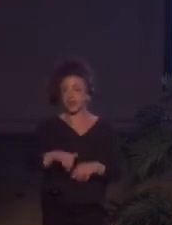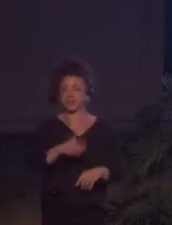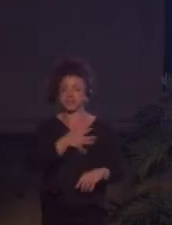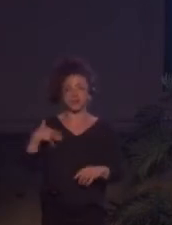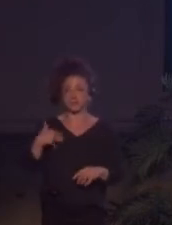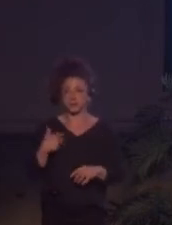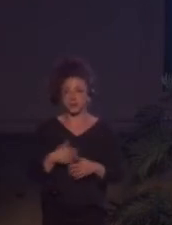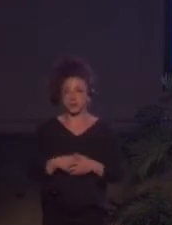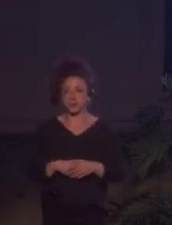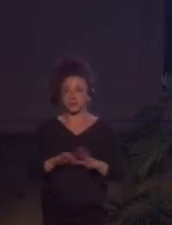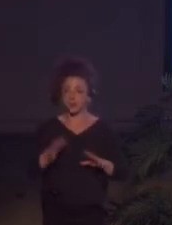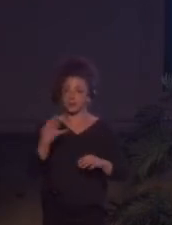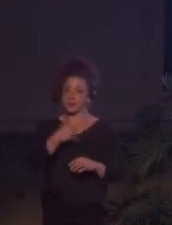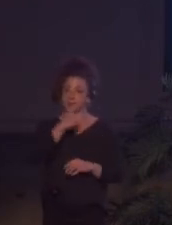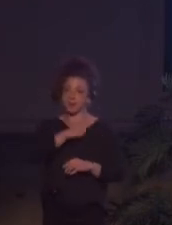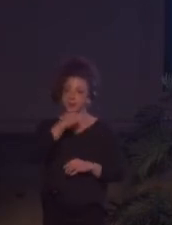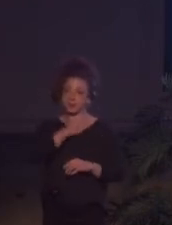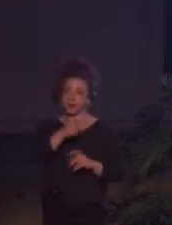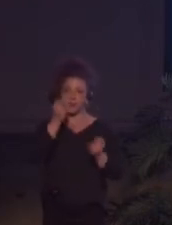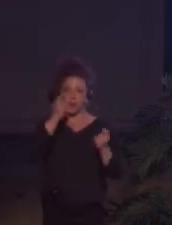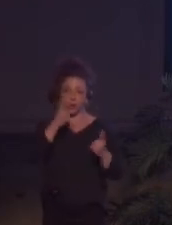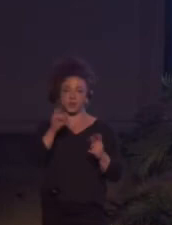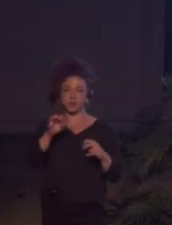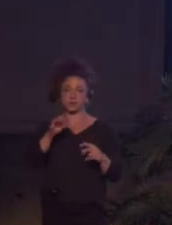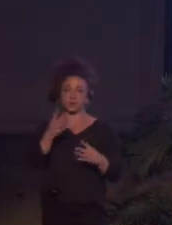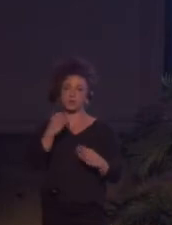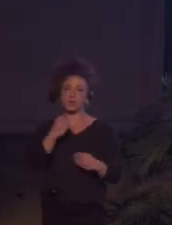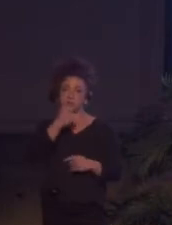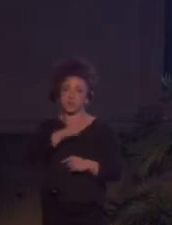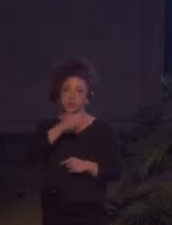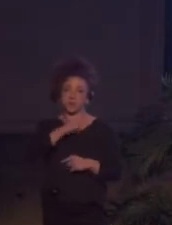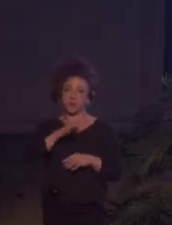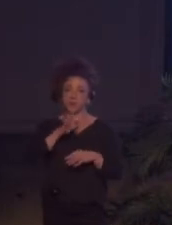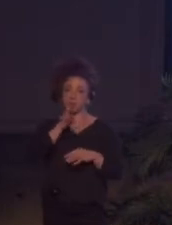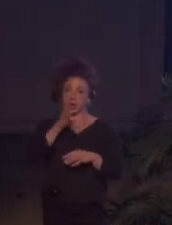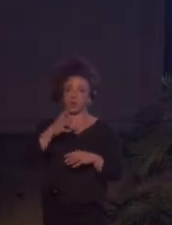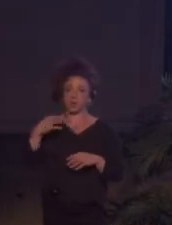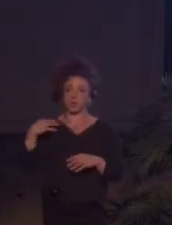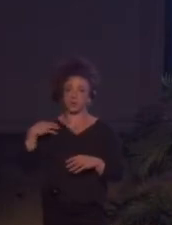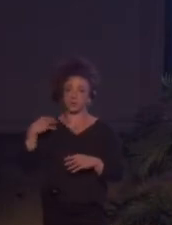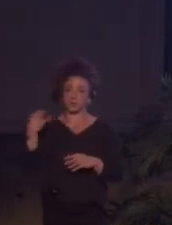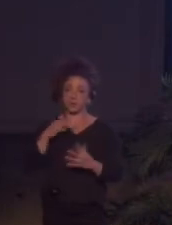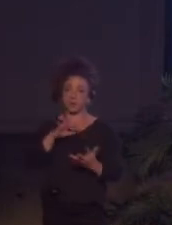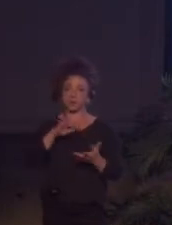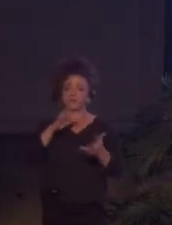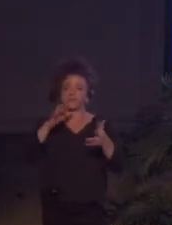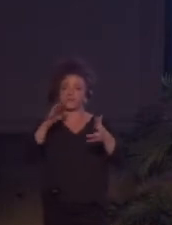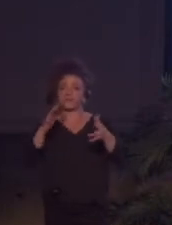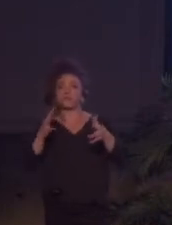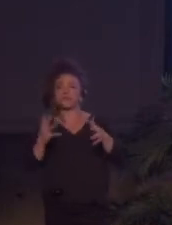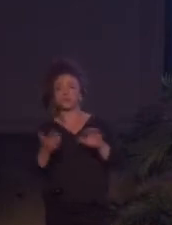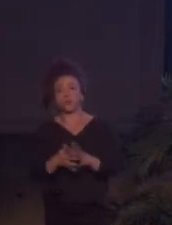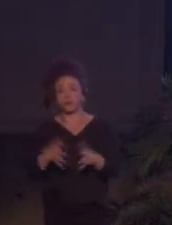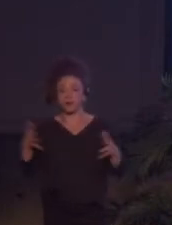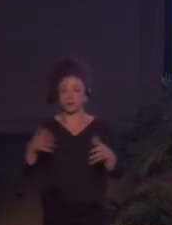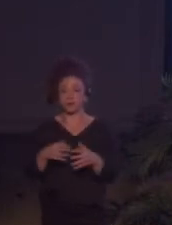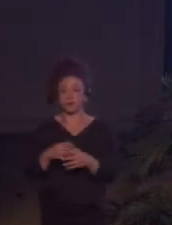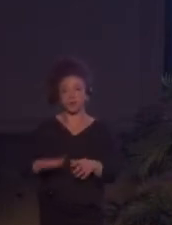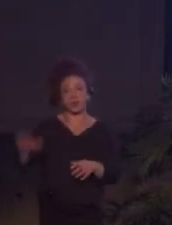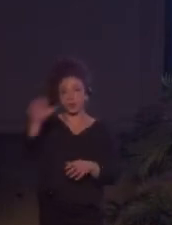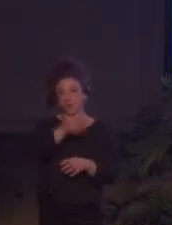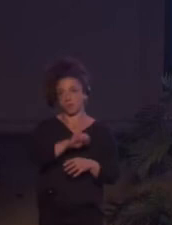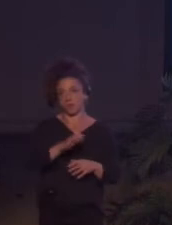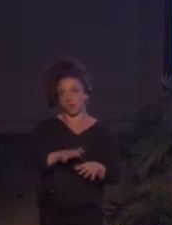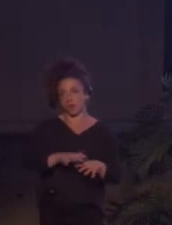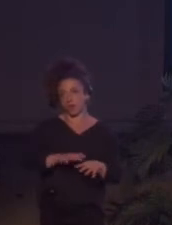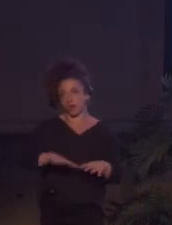tenemos que también tener paciencia y darnos cuenta del recorrido que tiene este movimiento, que es que son, aquí al menos, en un contexto europeo